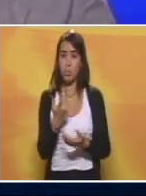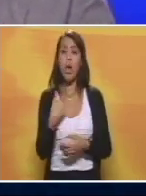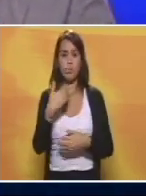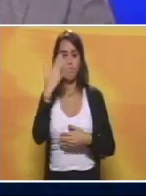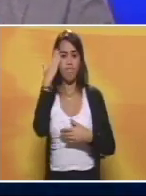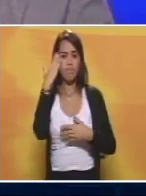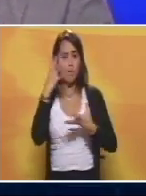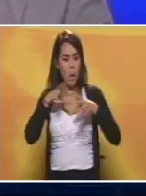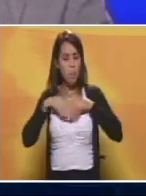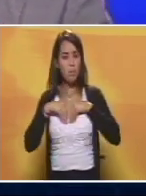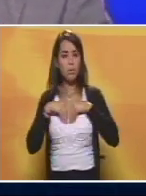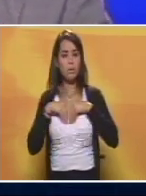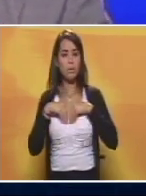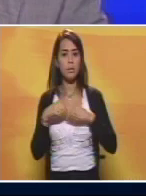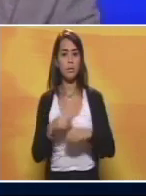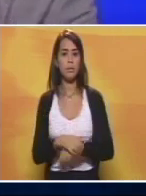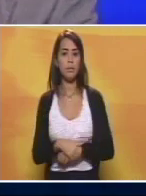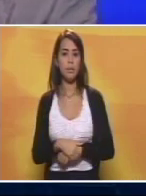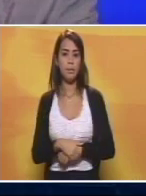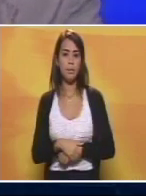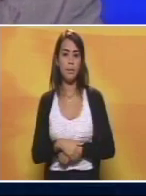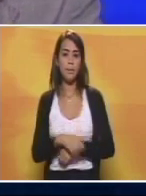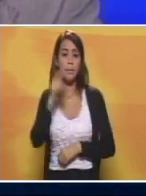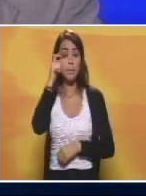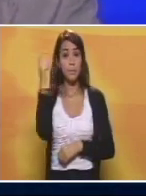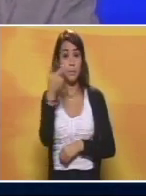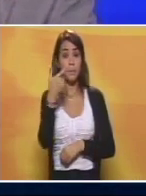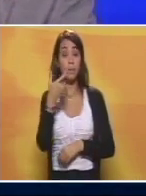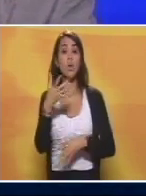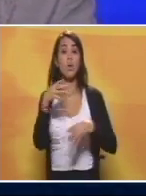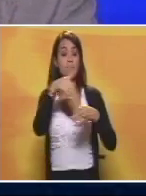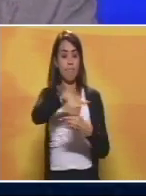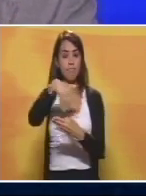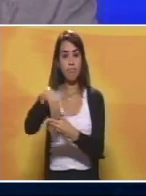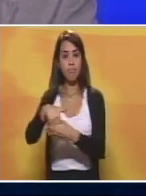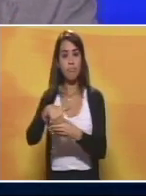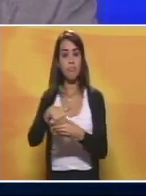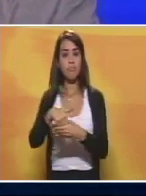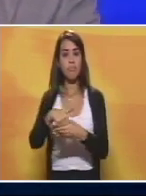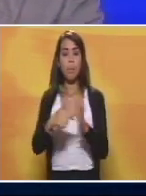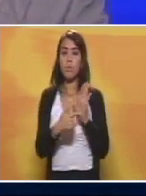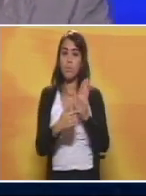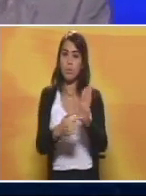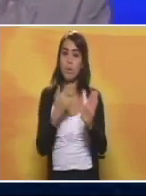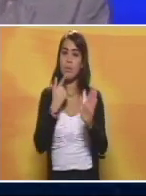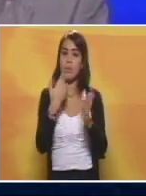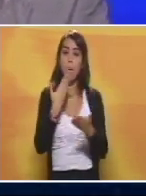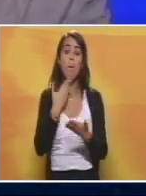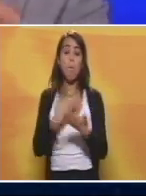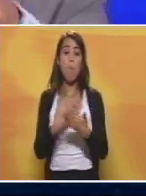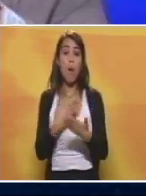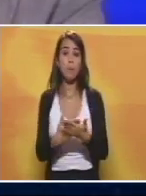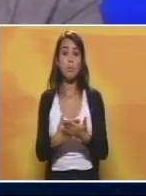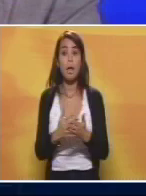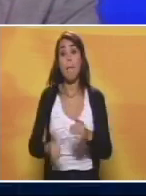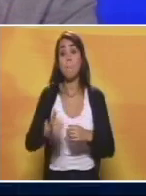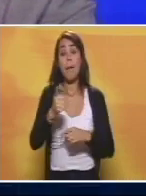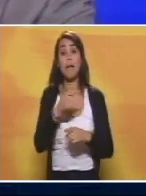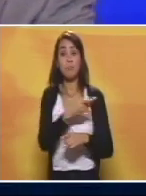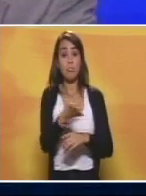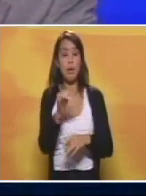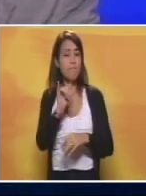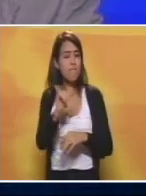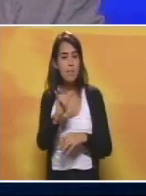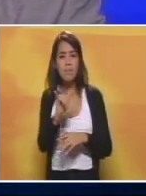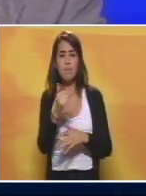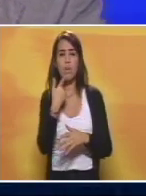reconocer una población que votó por la oferta que él presentó y pudieron haber sido más si él mismo no hubiera